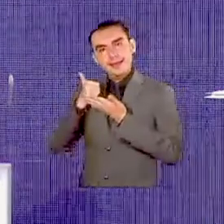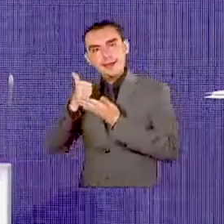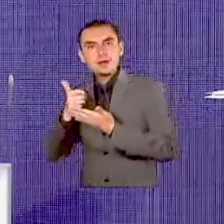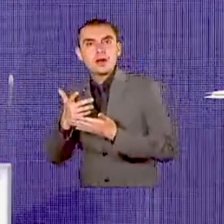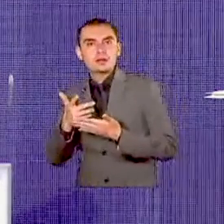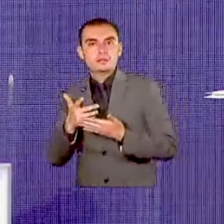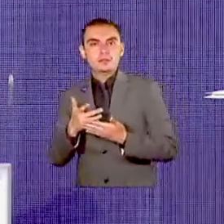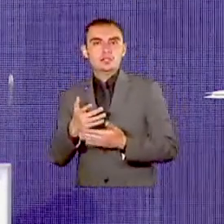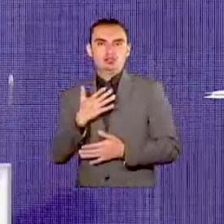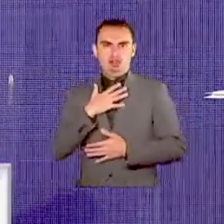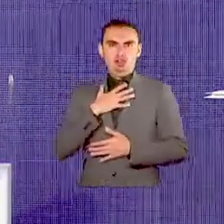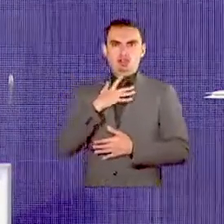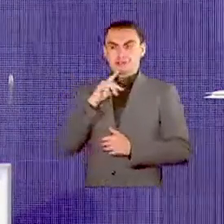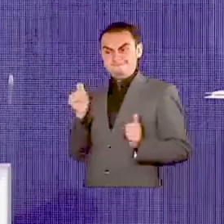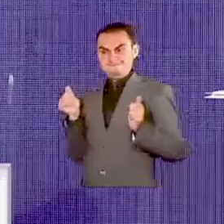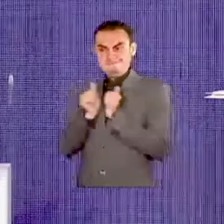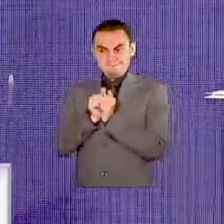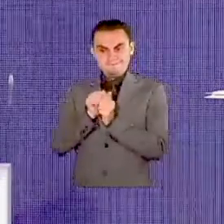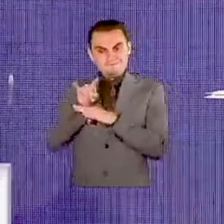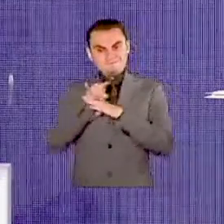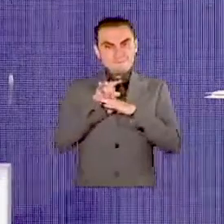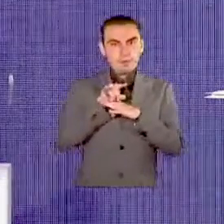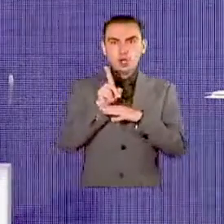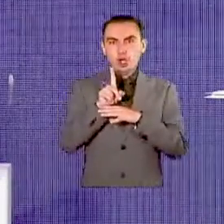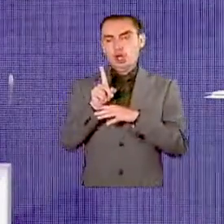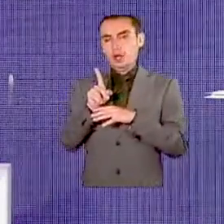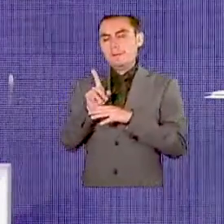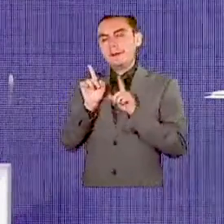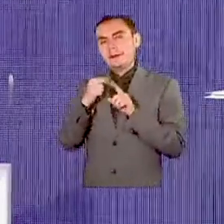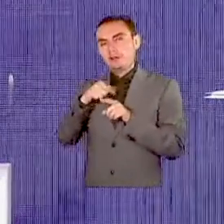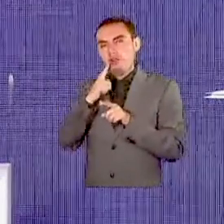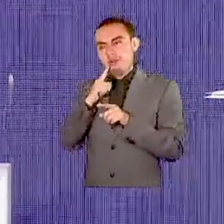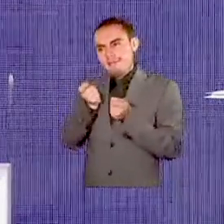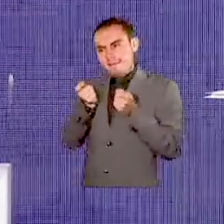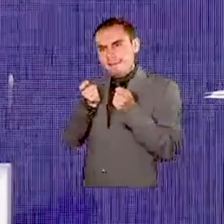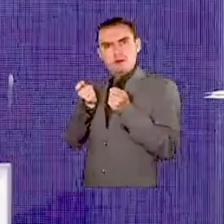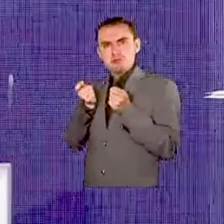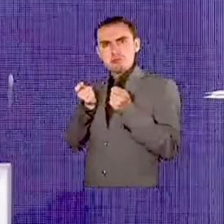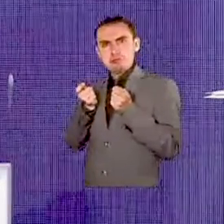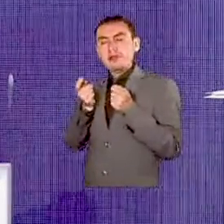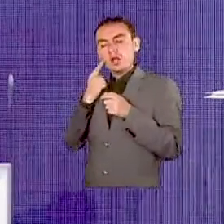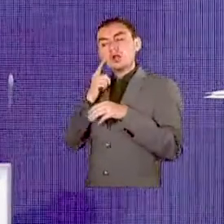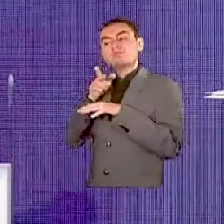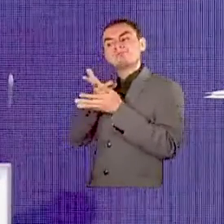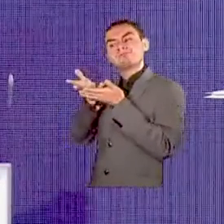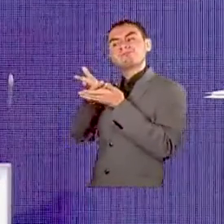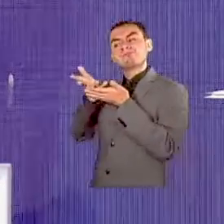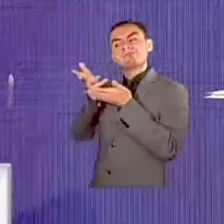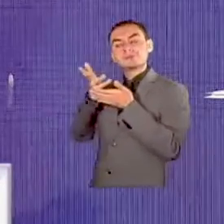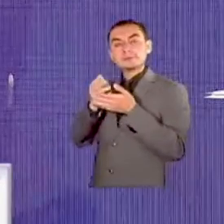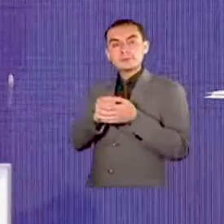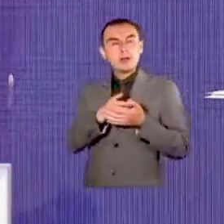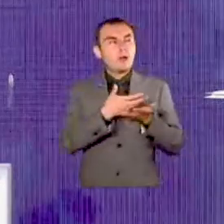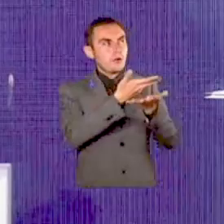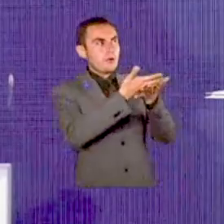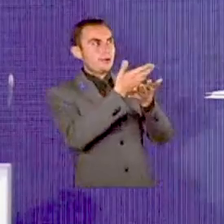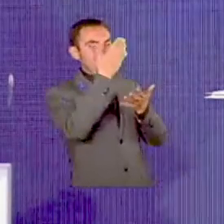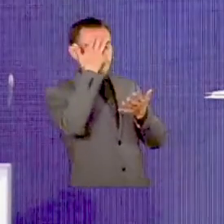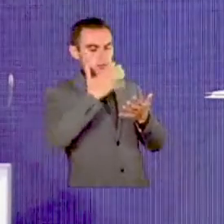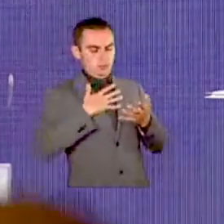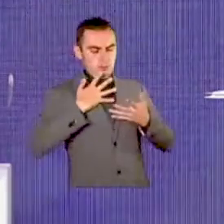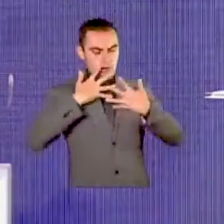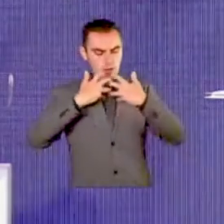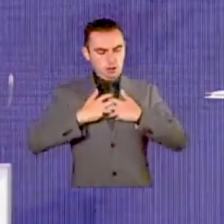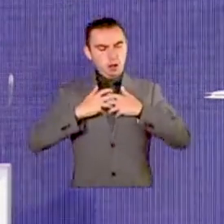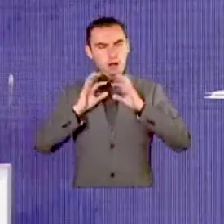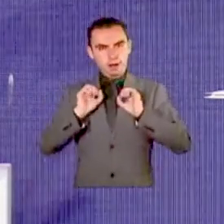coadministrar, que no lo podemos hacer, al servidor público para que salga adelante en el ejercicio adecuado y eficiente de su función.